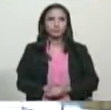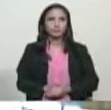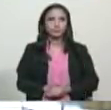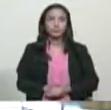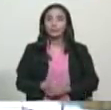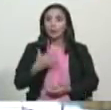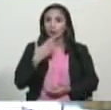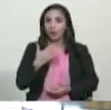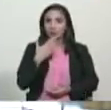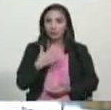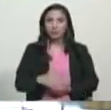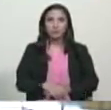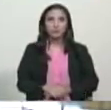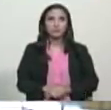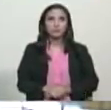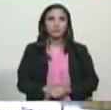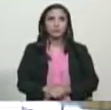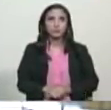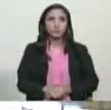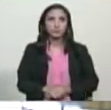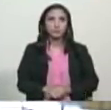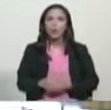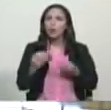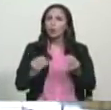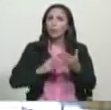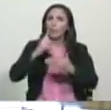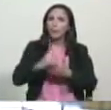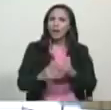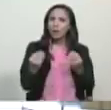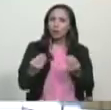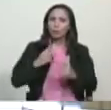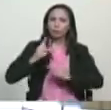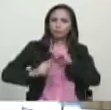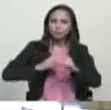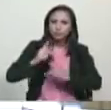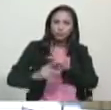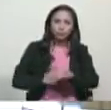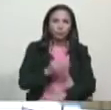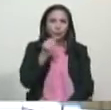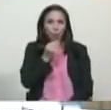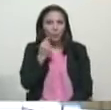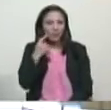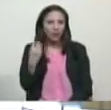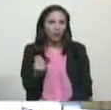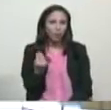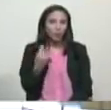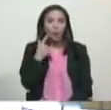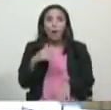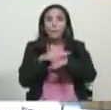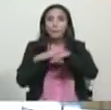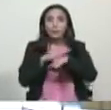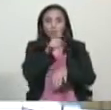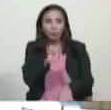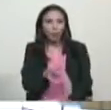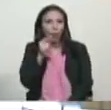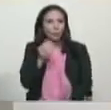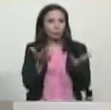Bueno, ¿cómo van los planes de producción de proteína animal, compañero ministro Castro